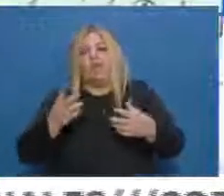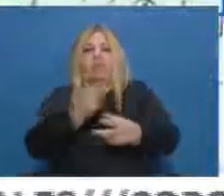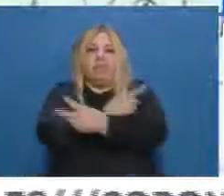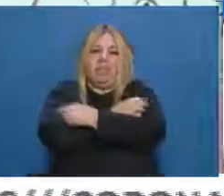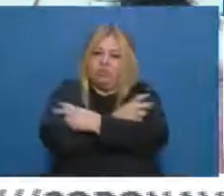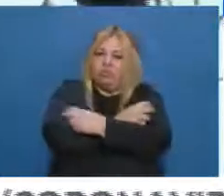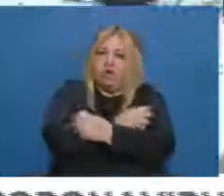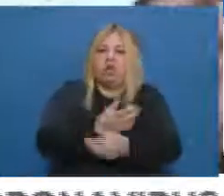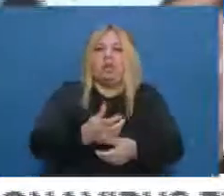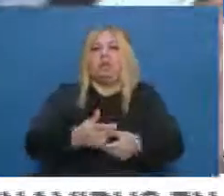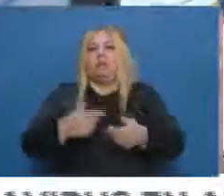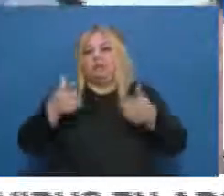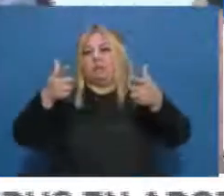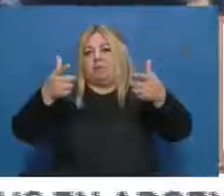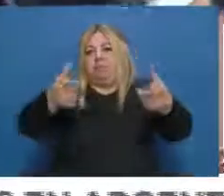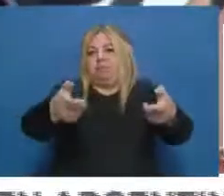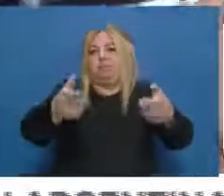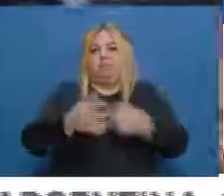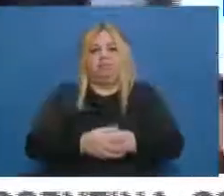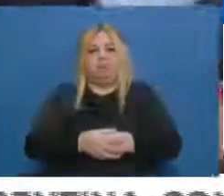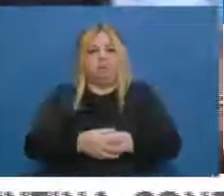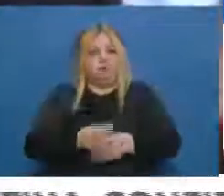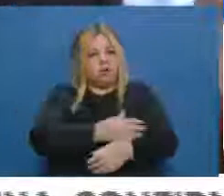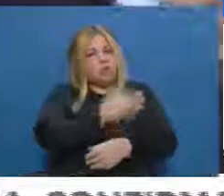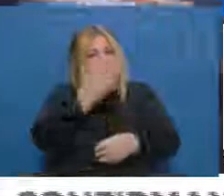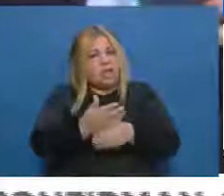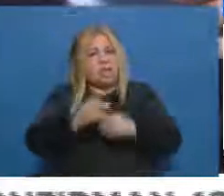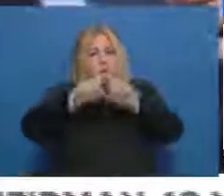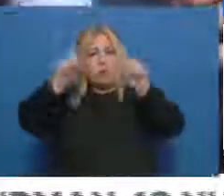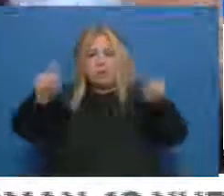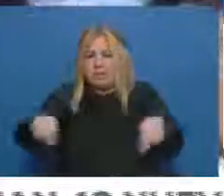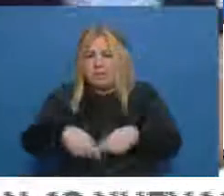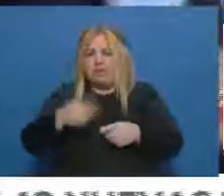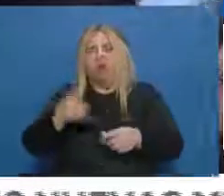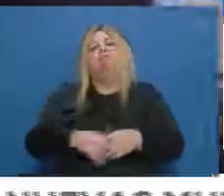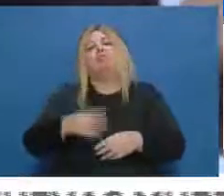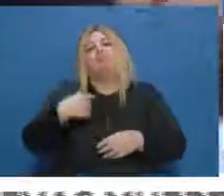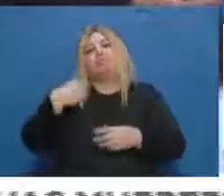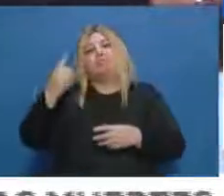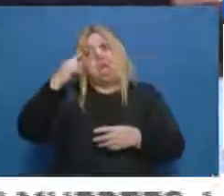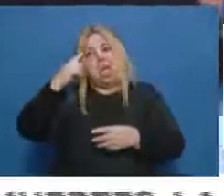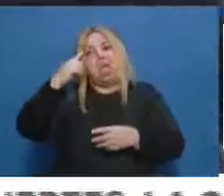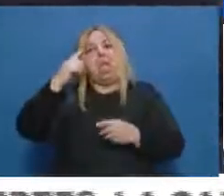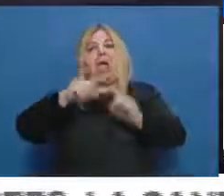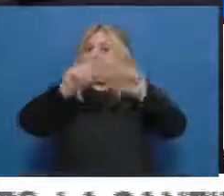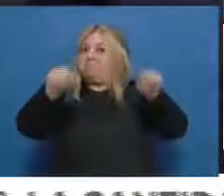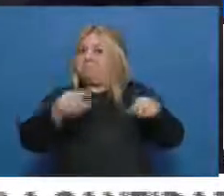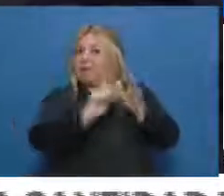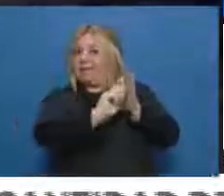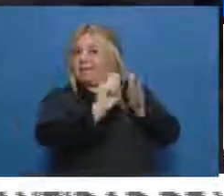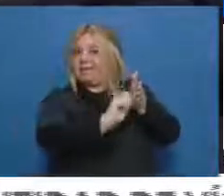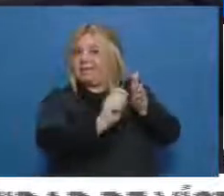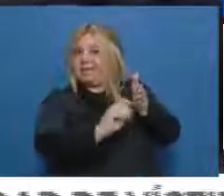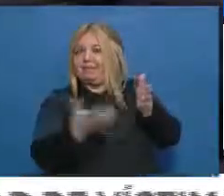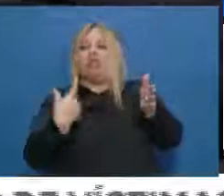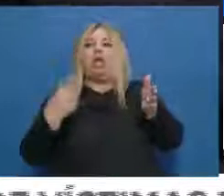estamos. Bueno, sé que hace mucho que no está con una pizarra, entonces dijimos, le vamos a traer a Marcelo Straquias a la pizarra para conocerlo un poquito más, sacarle